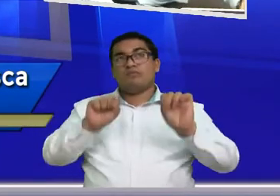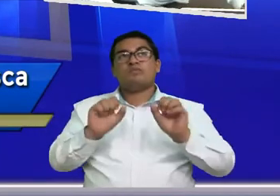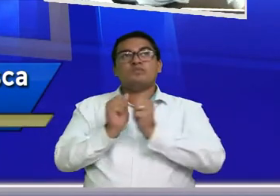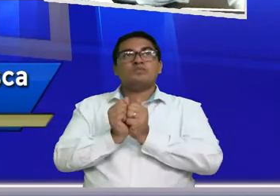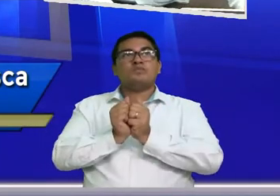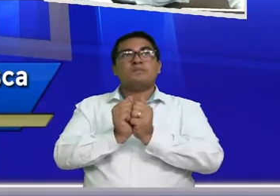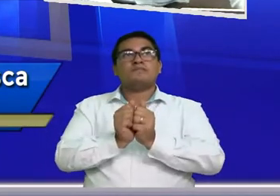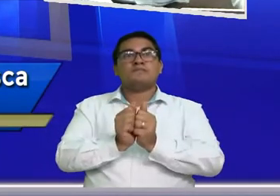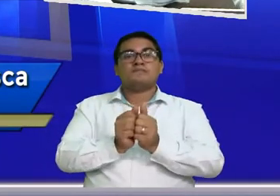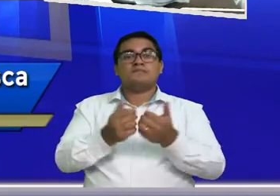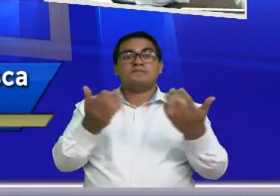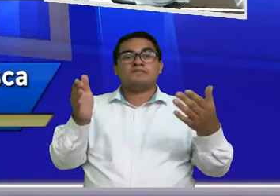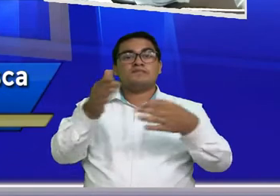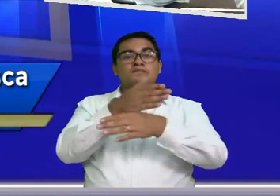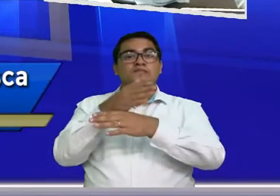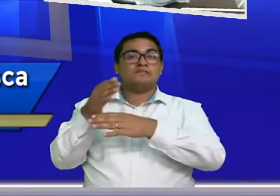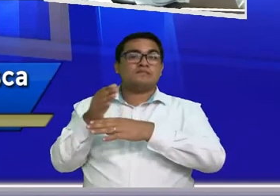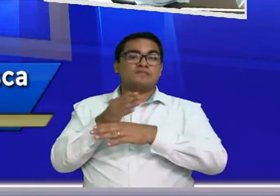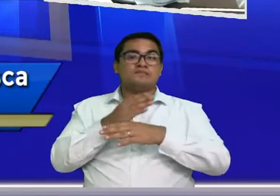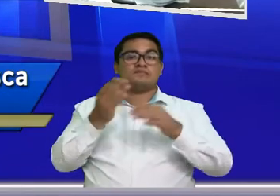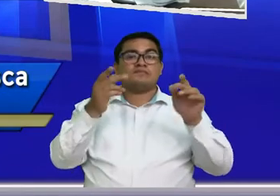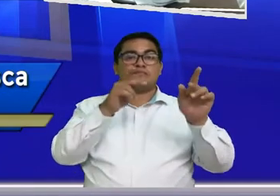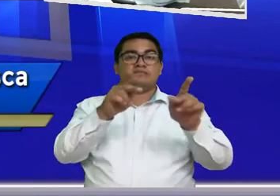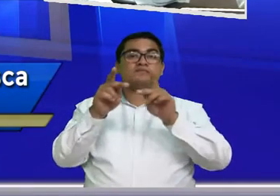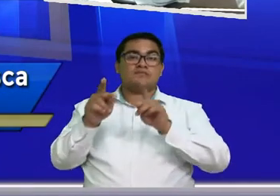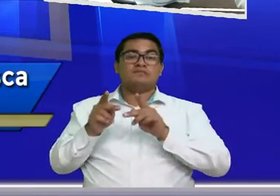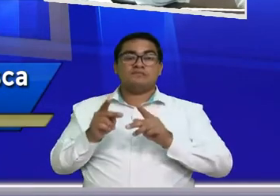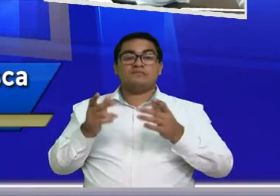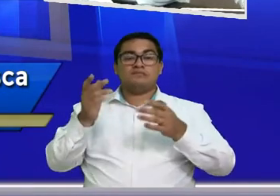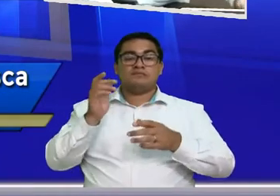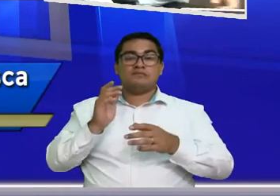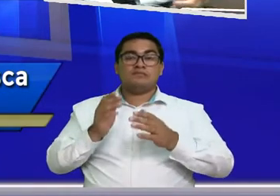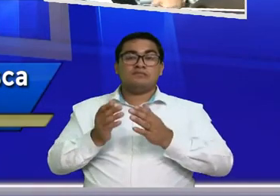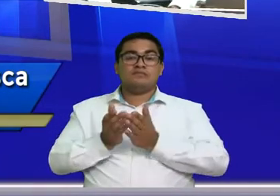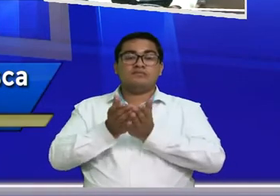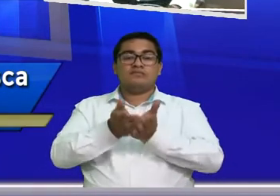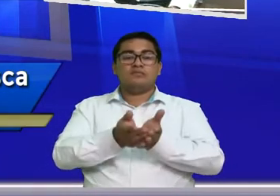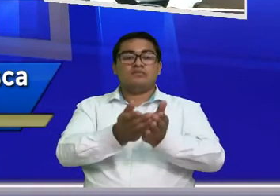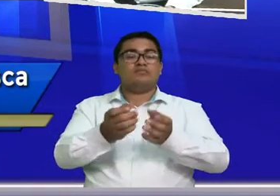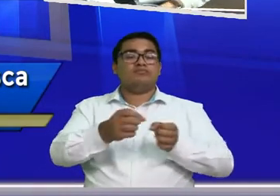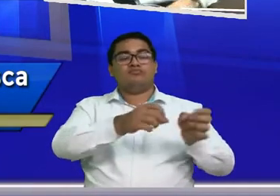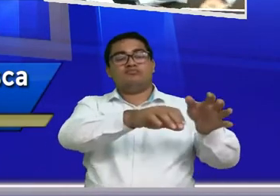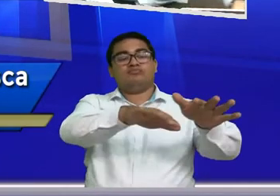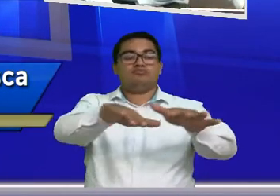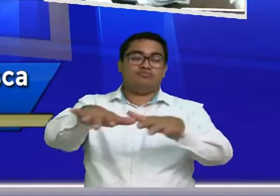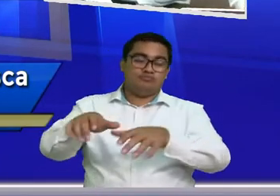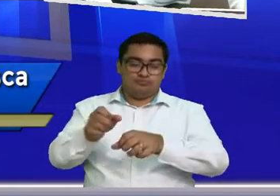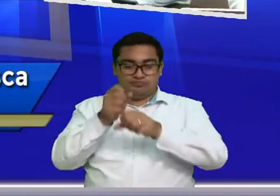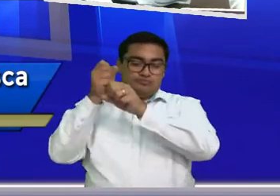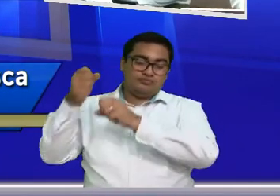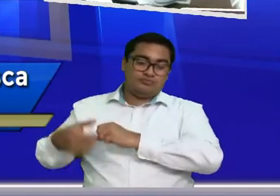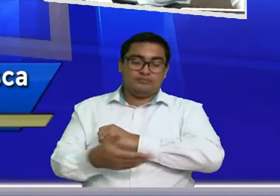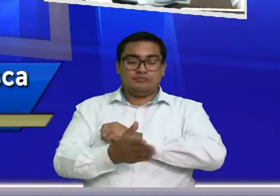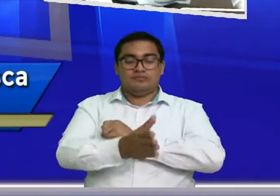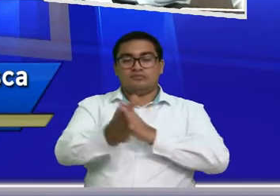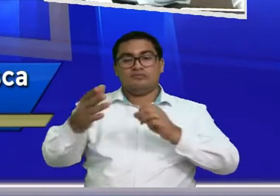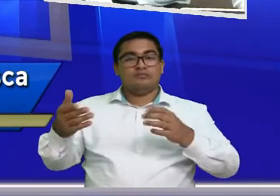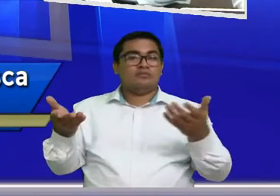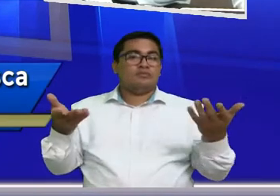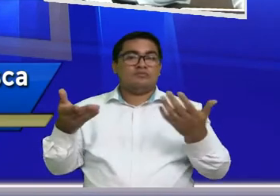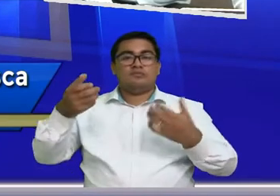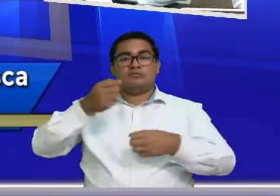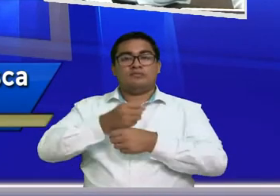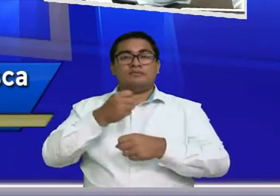técnico a nuestros pequeños empresarios, pequeños pescadores. ¿Cómo se han ido desarrollando estos ejes de trabajo y lo